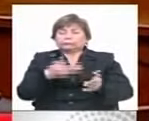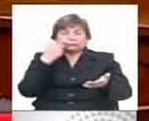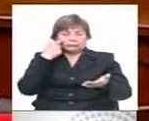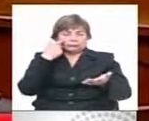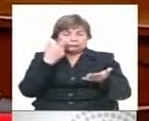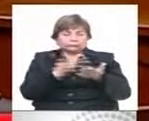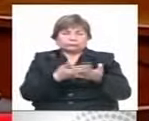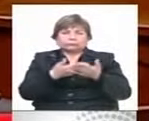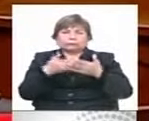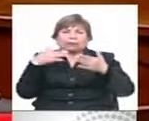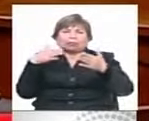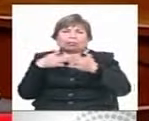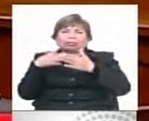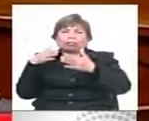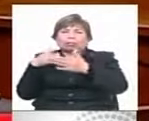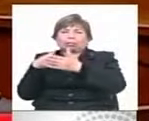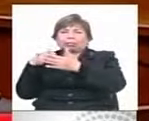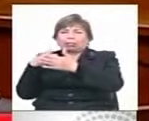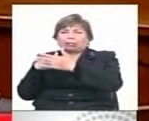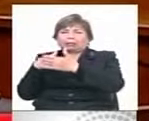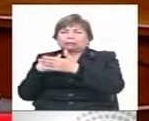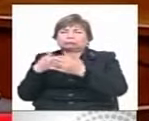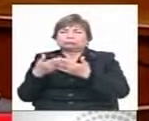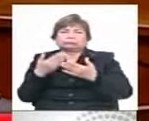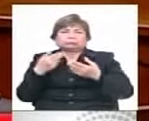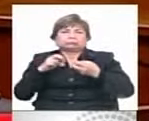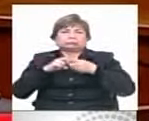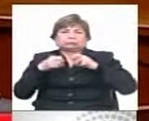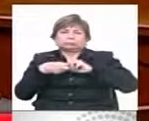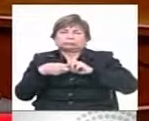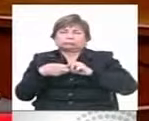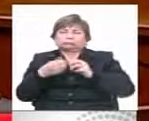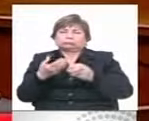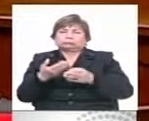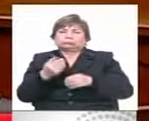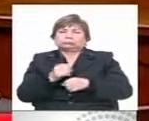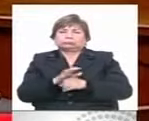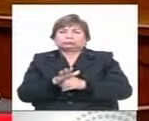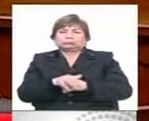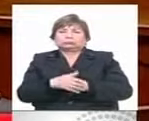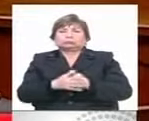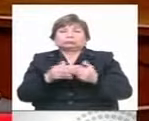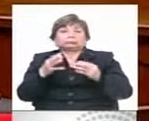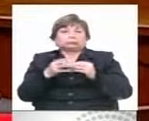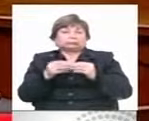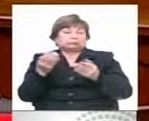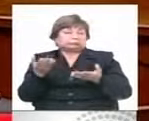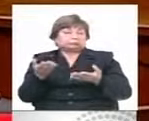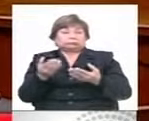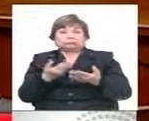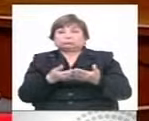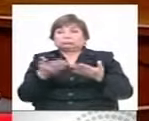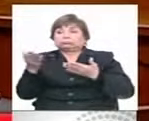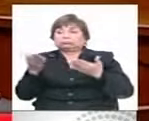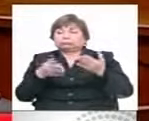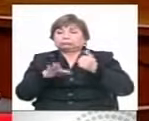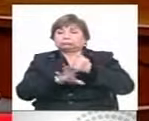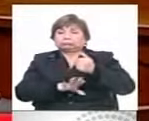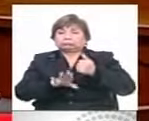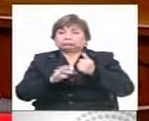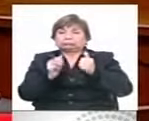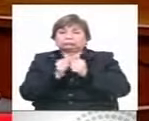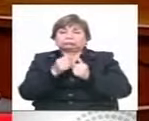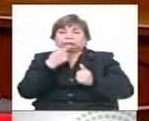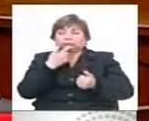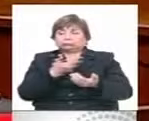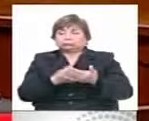los obstáculos que existían antes de la llegada de la pandemia. Producto de la ausencia de los servicios básicos, como lo es